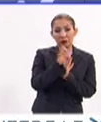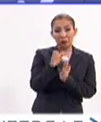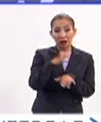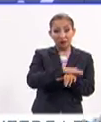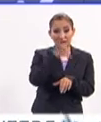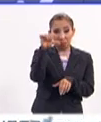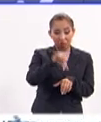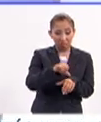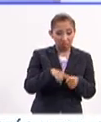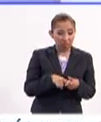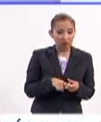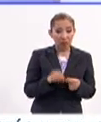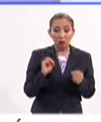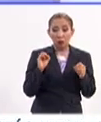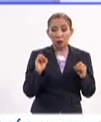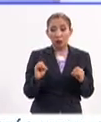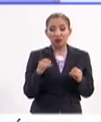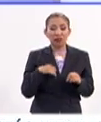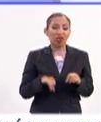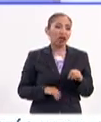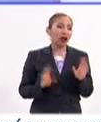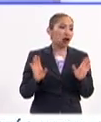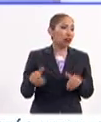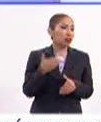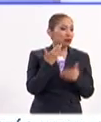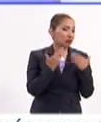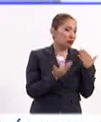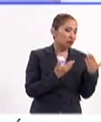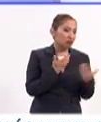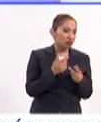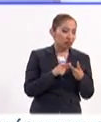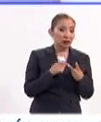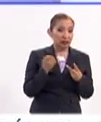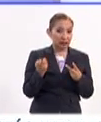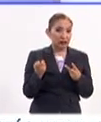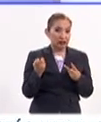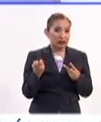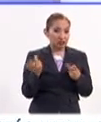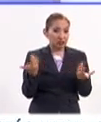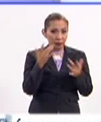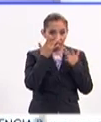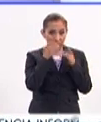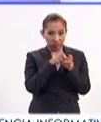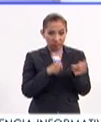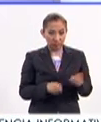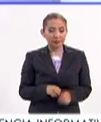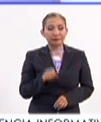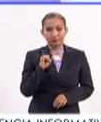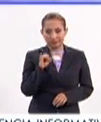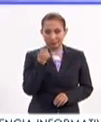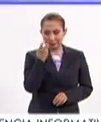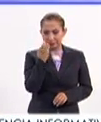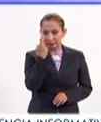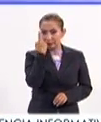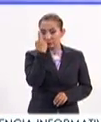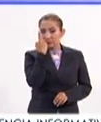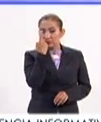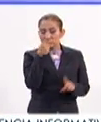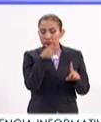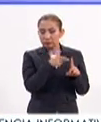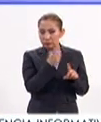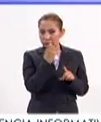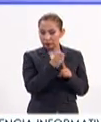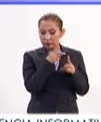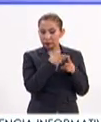baja calificaciones, desinterés en el estudio y que esto precisamente haga la deserción? Sí, de hecho uno de ellos,